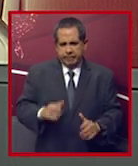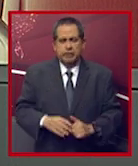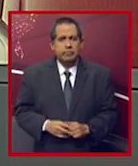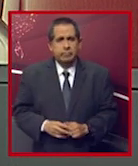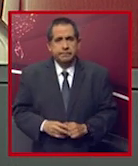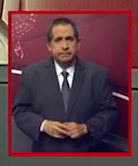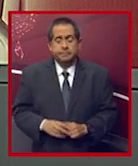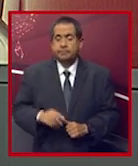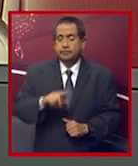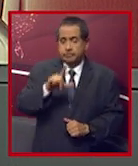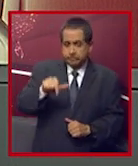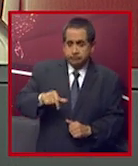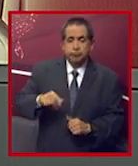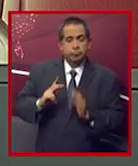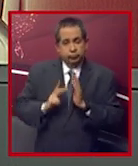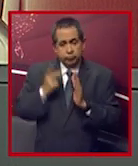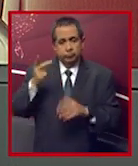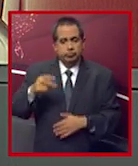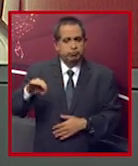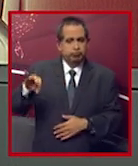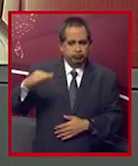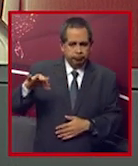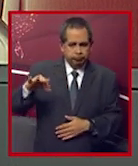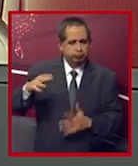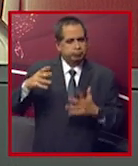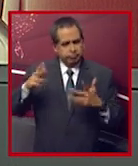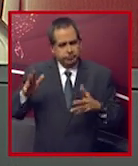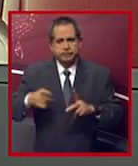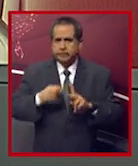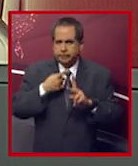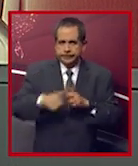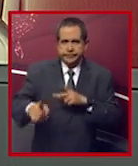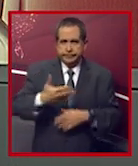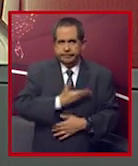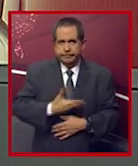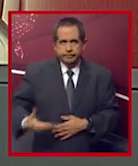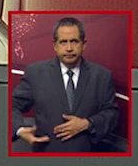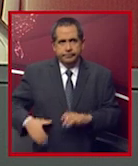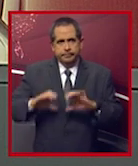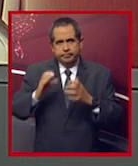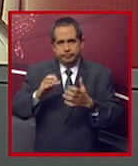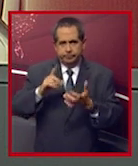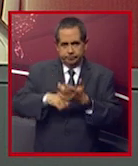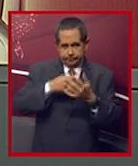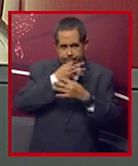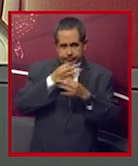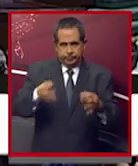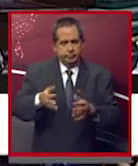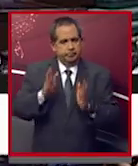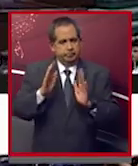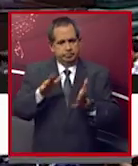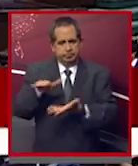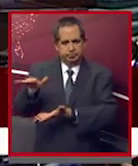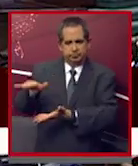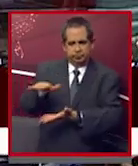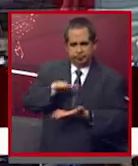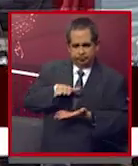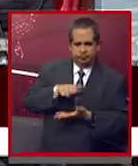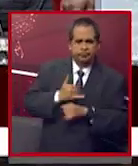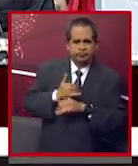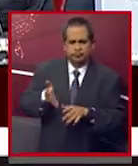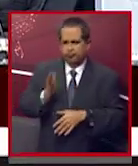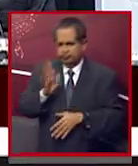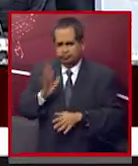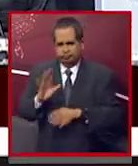Al repicar de la campanilla se reanudó la sesión y ante el Pleno el presidente del Congreso General declaró formalmente recibido el informe del